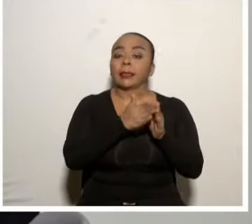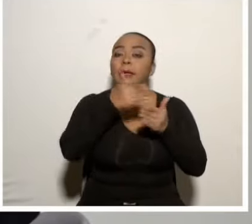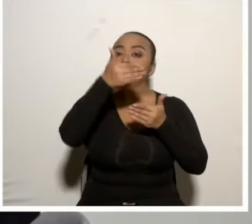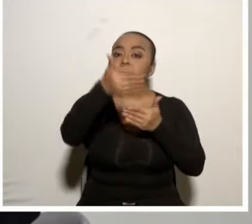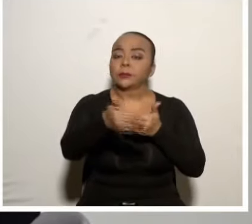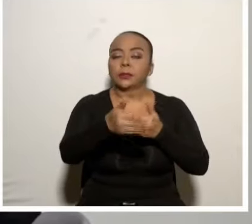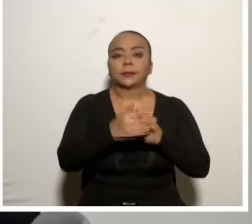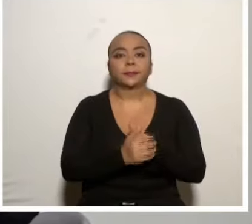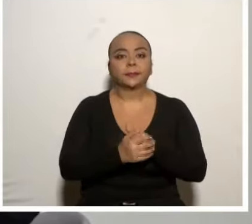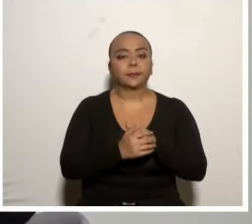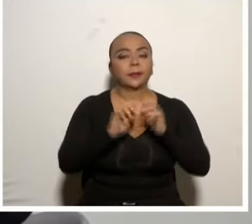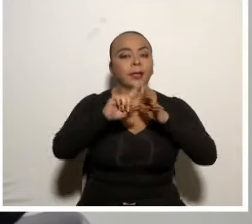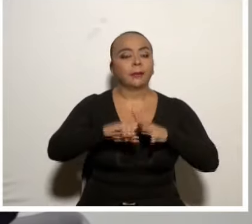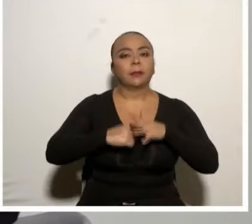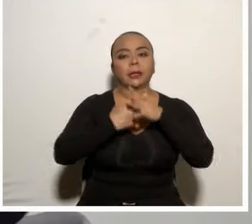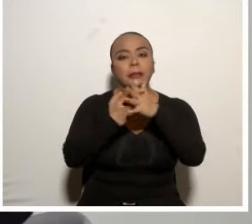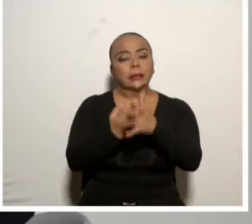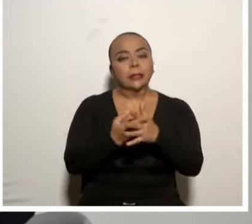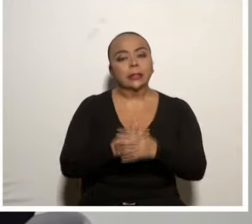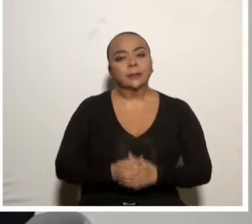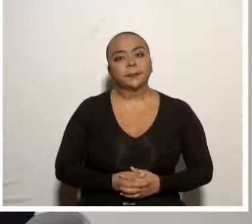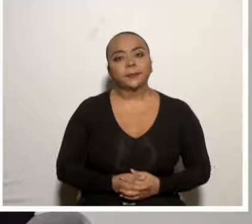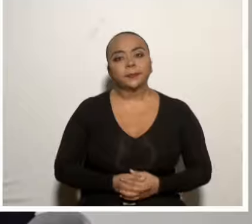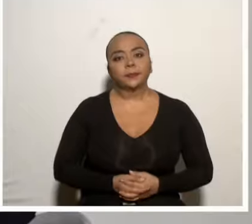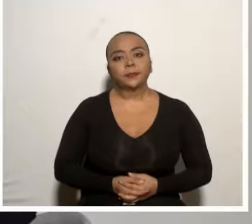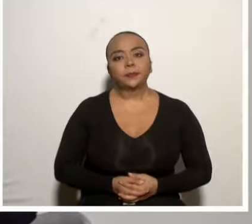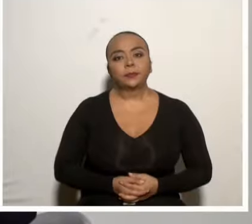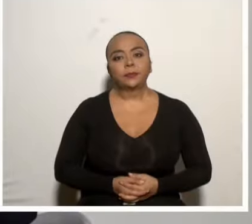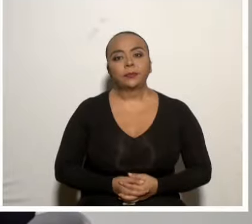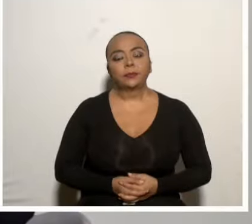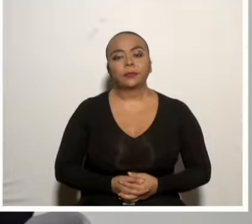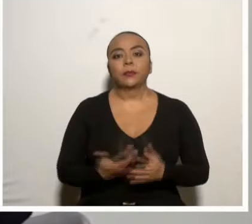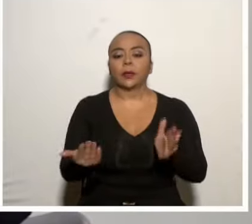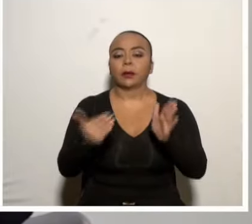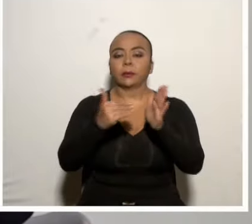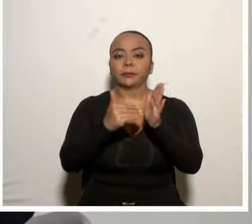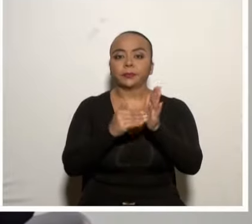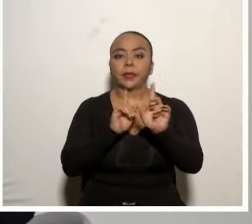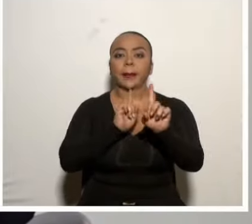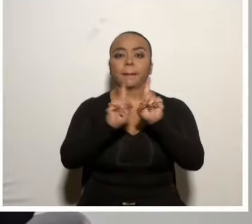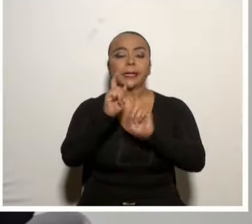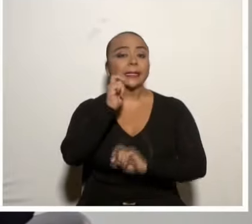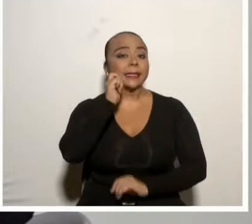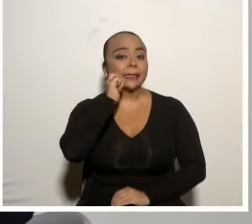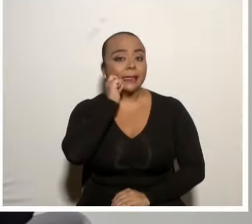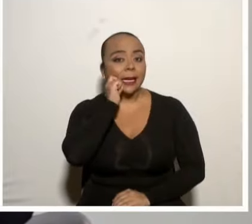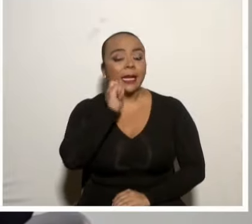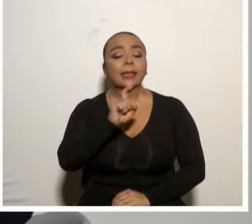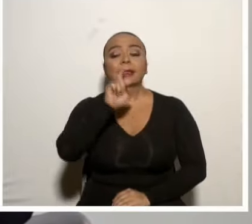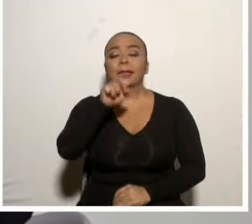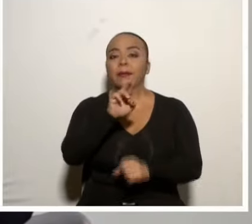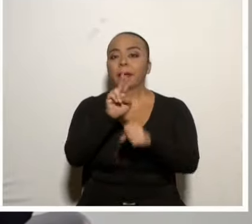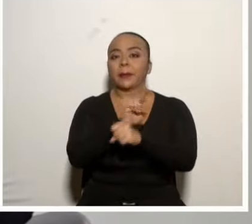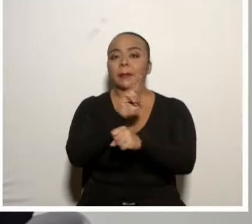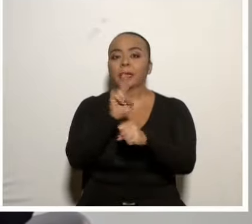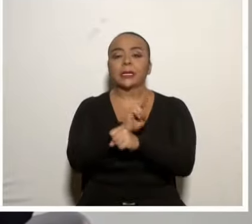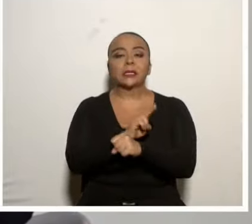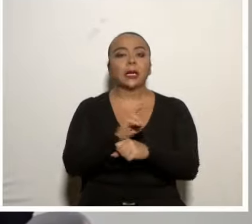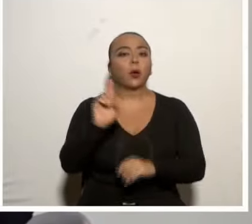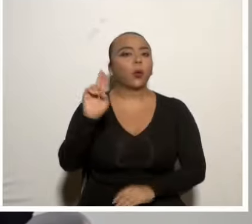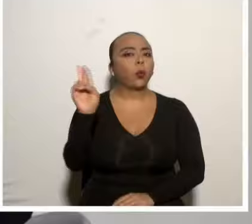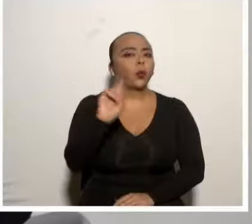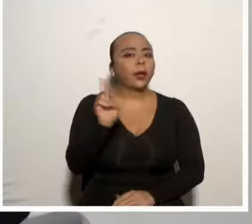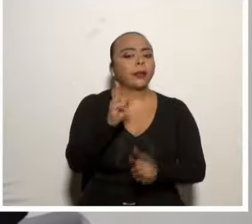también a partir de la vuelta a la presencialidad tienen que implementarse